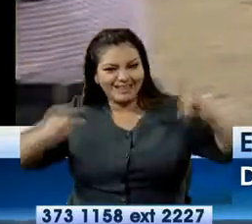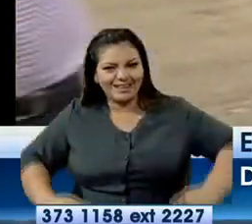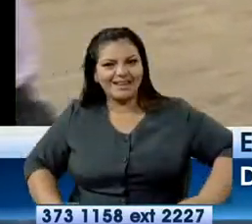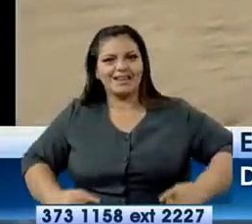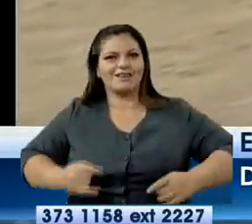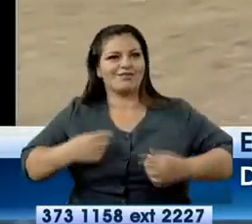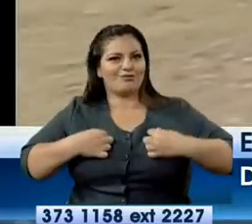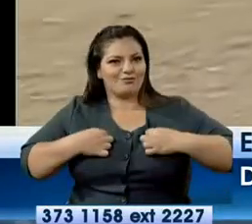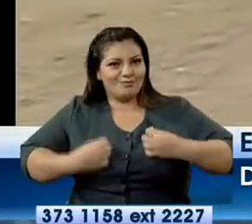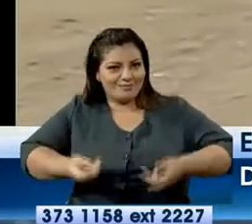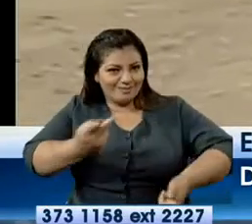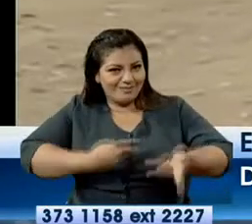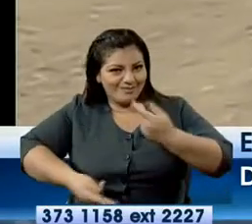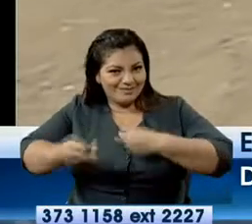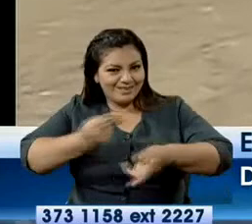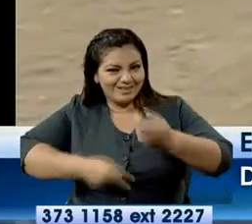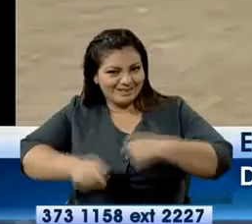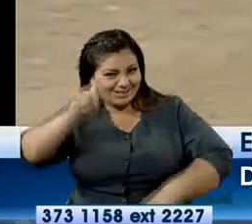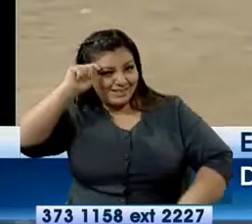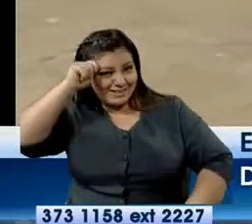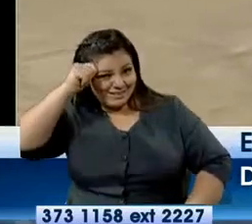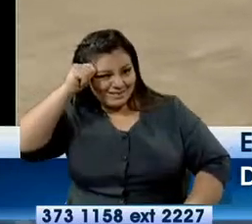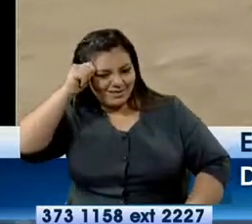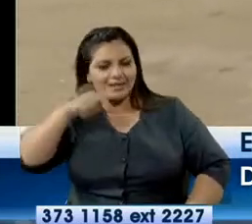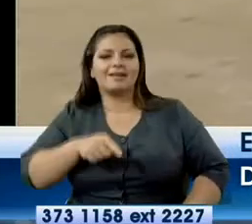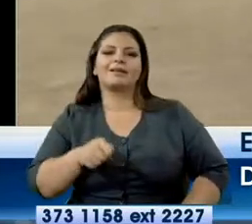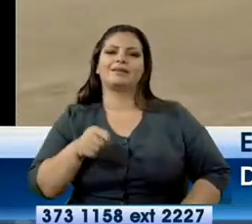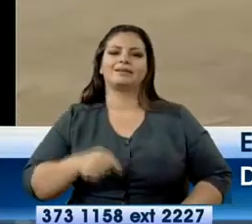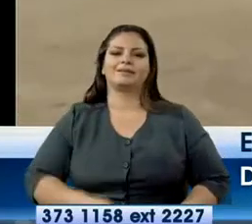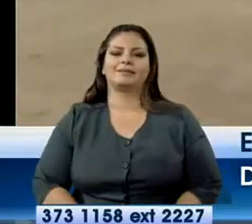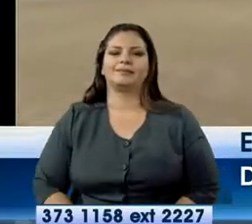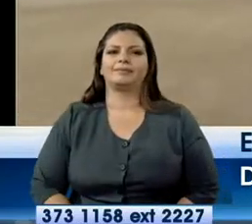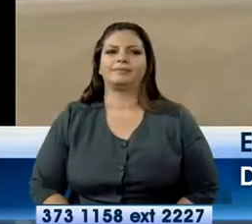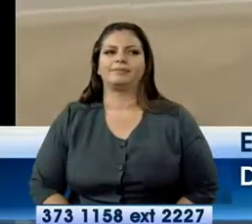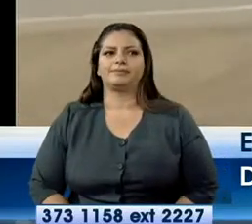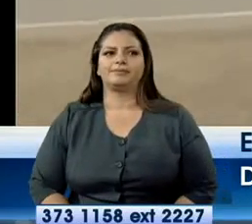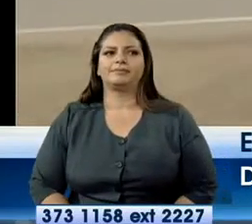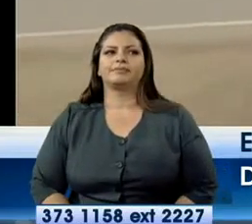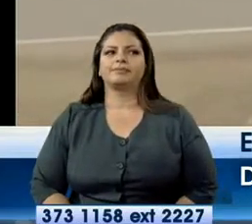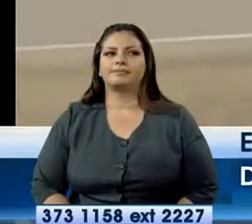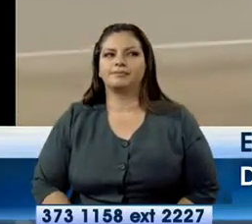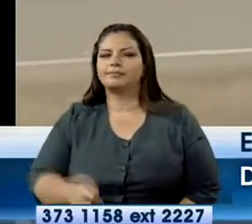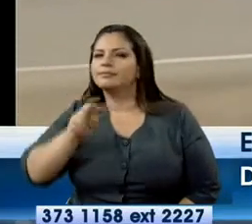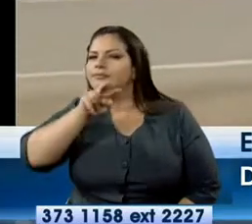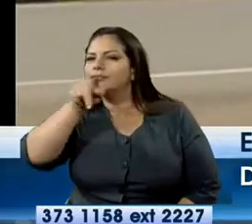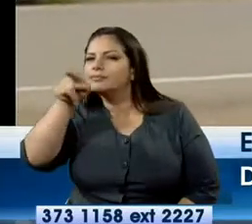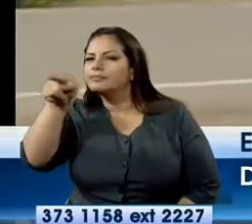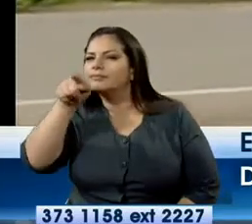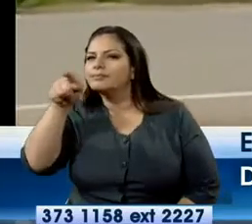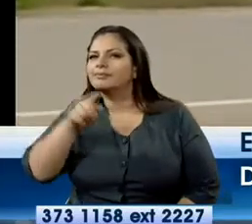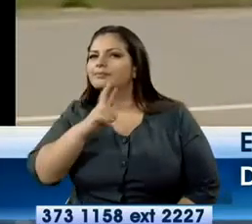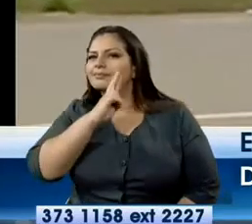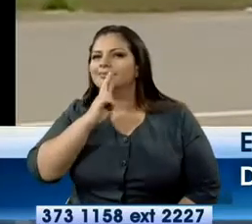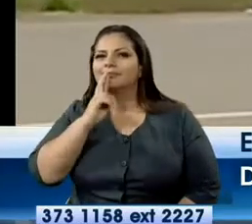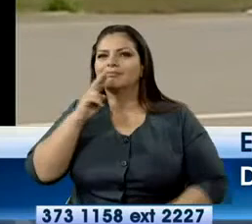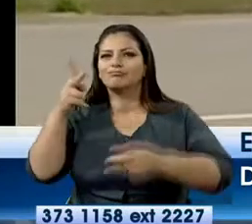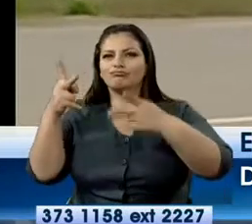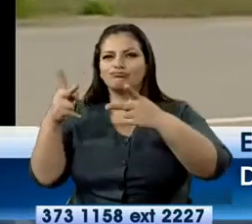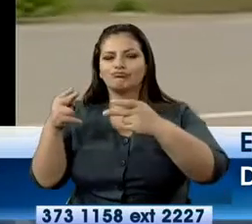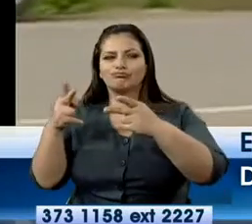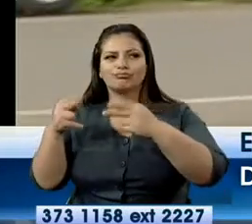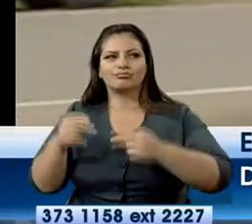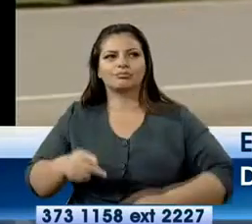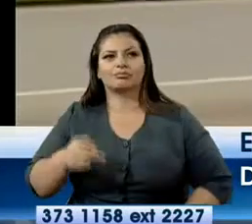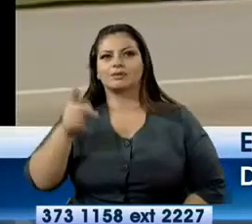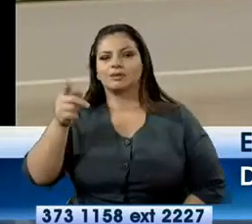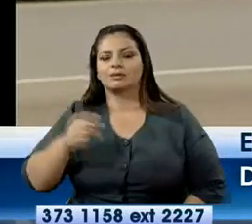mercado de conocido aquí en Durán como el Cangrejo Pelucón, allá junto al puente que ya está inhabilitado y que todavía